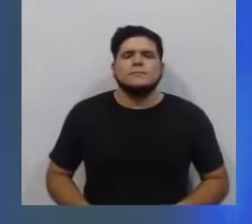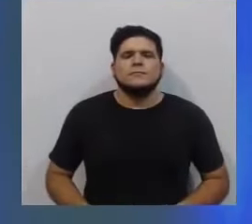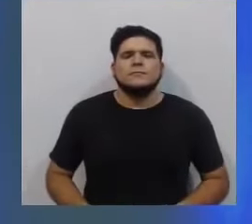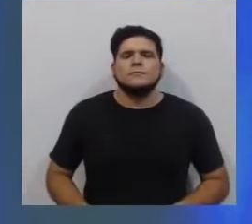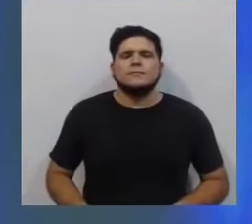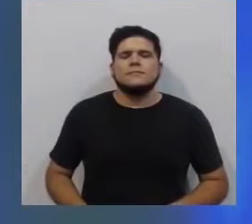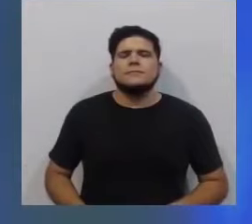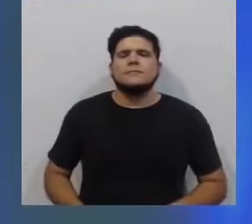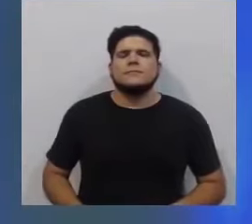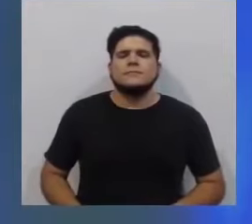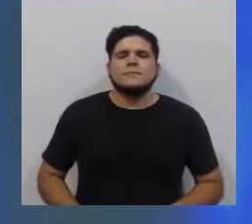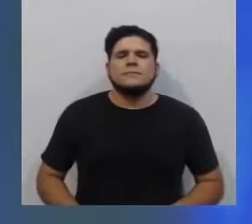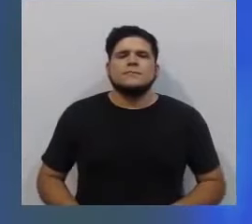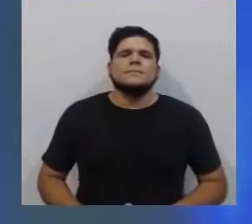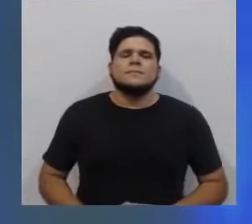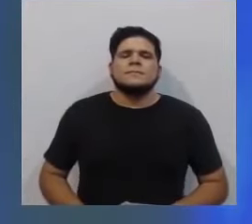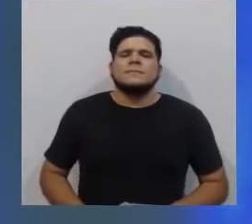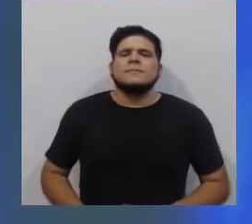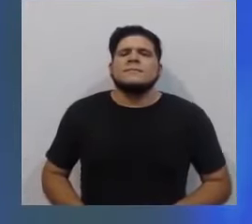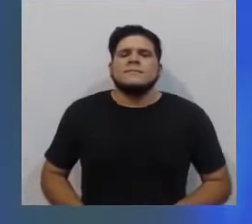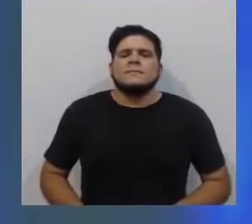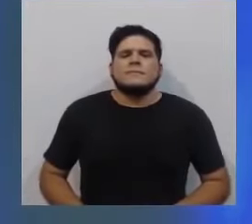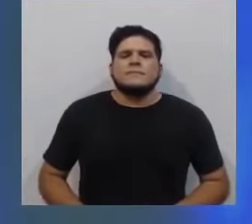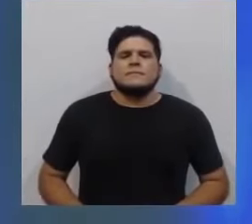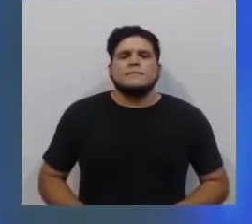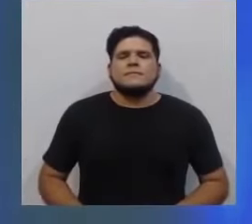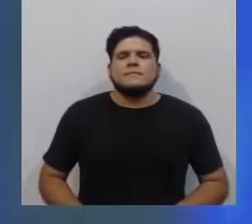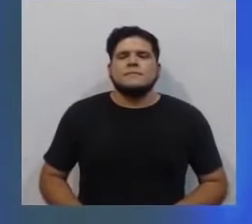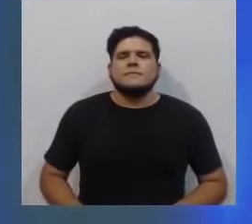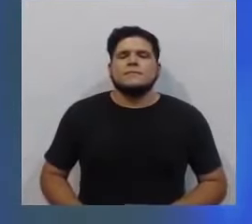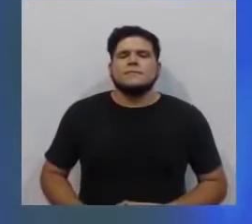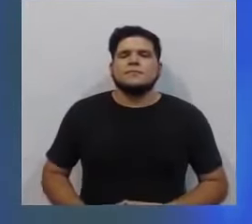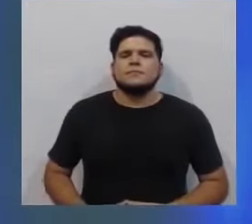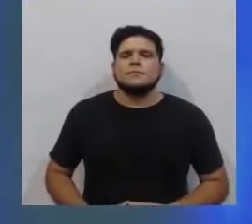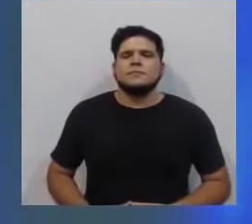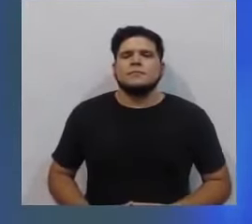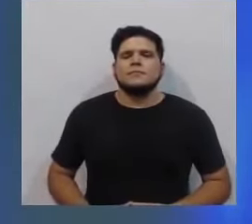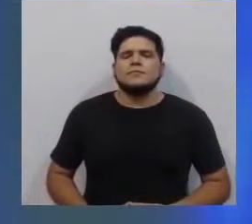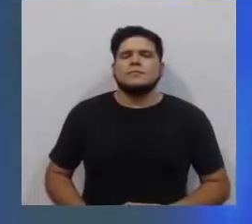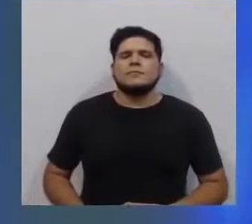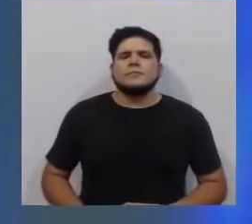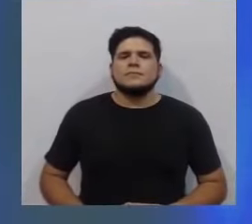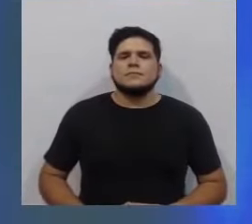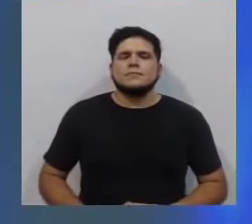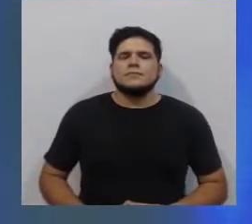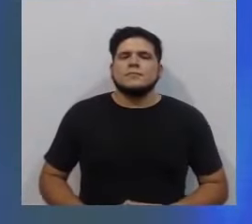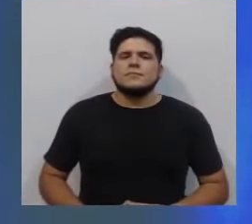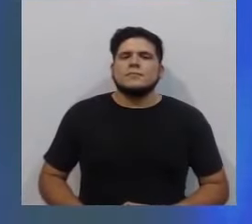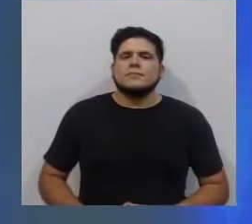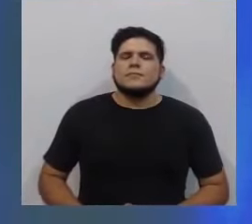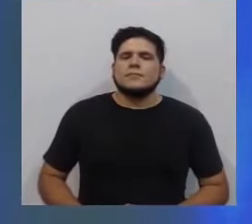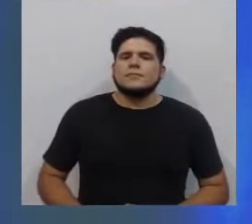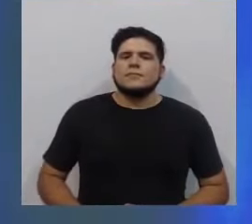de mí es capítulo 2 verso 17 y 18 dice lo siguiente